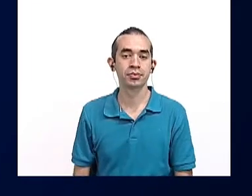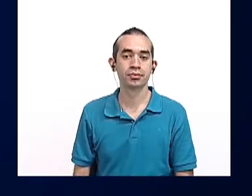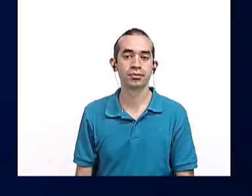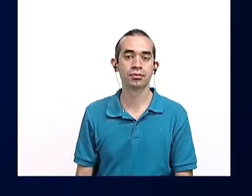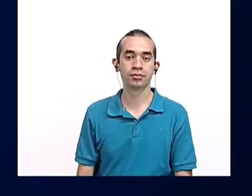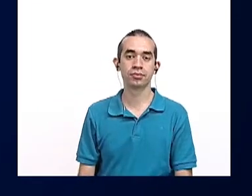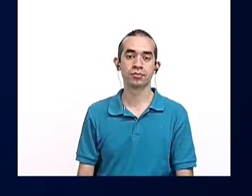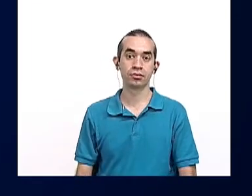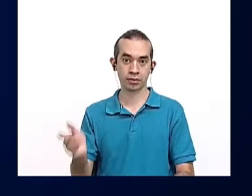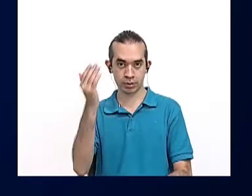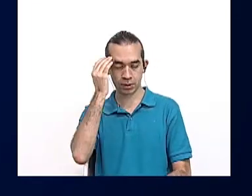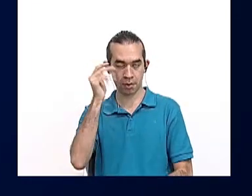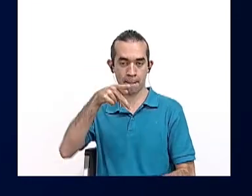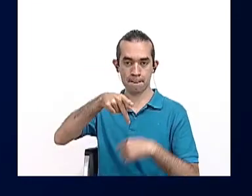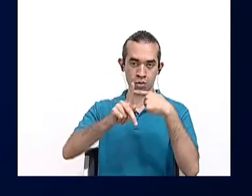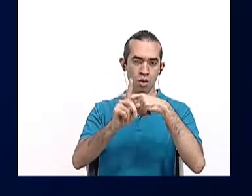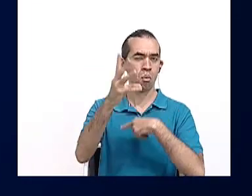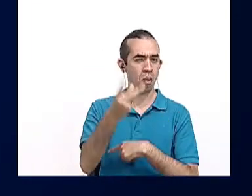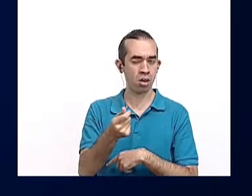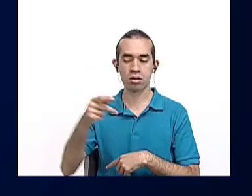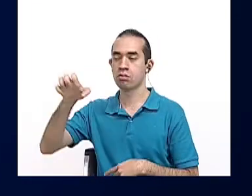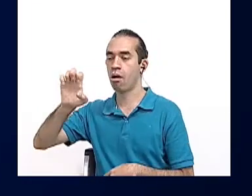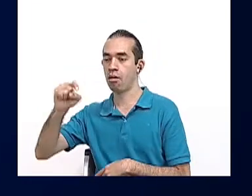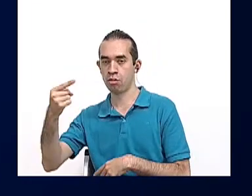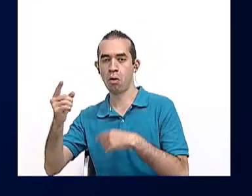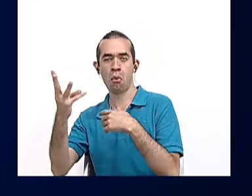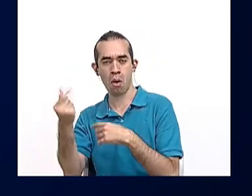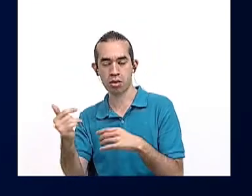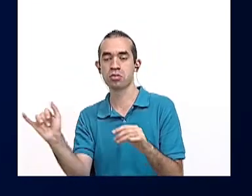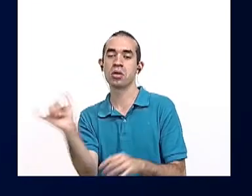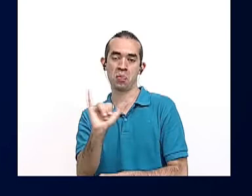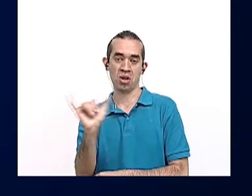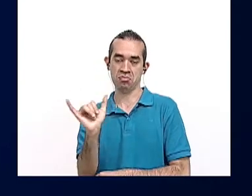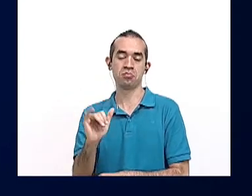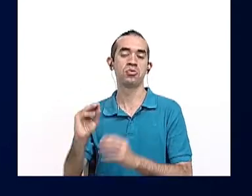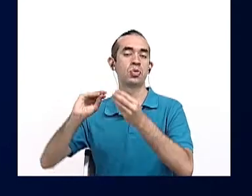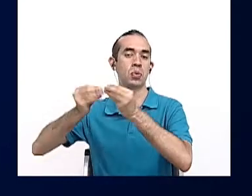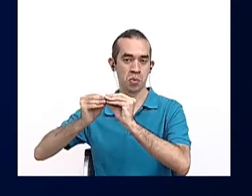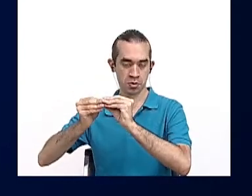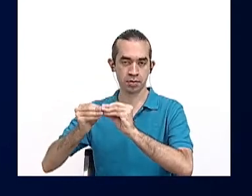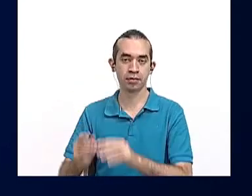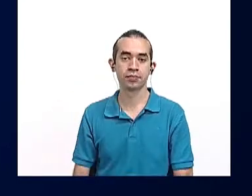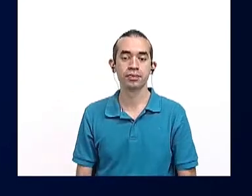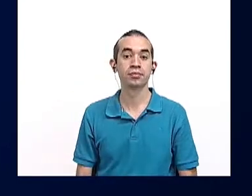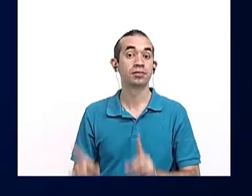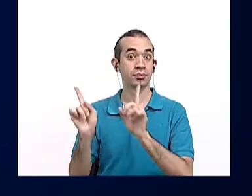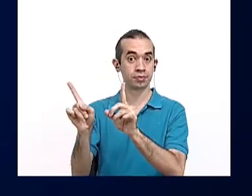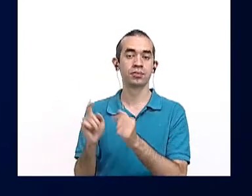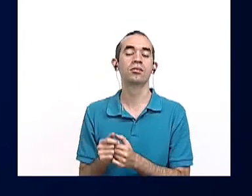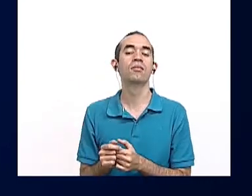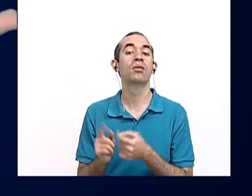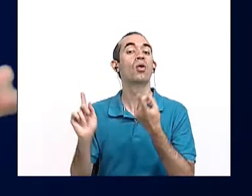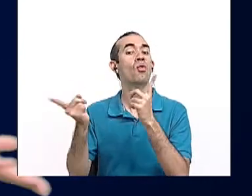tiene la misma cantidad de protones y de electrones. De estas 2, las